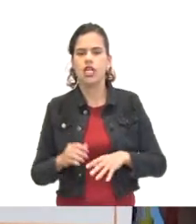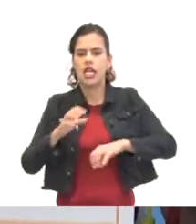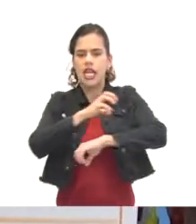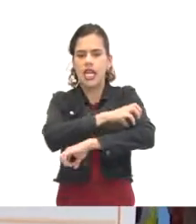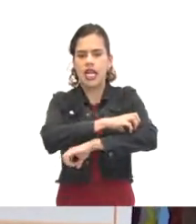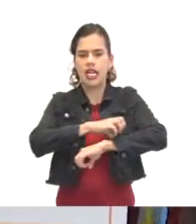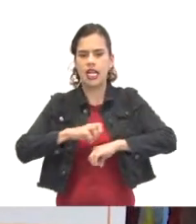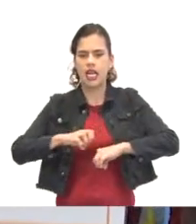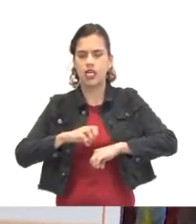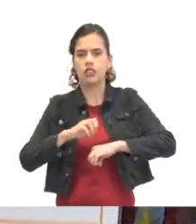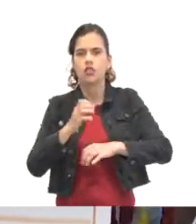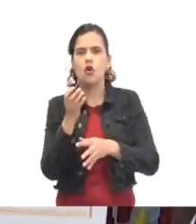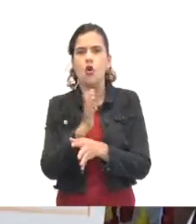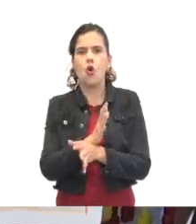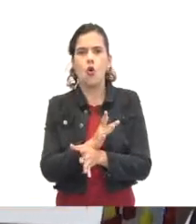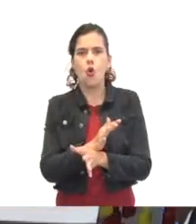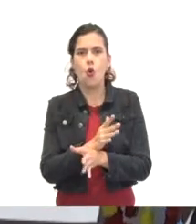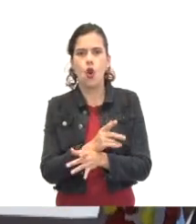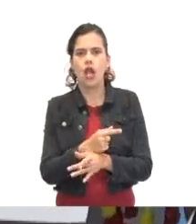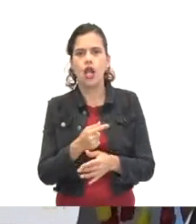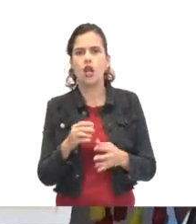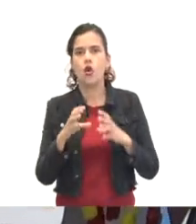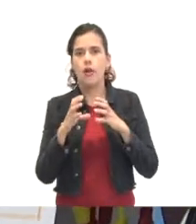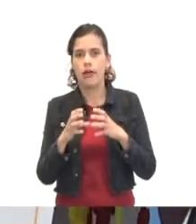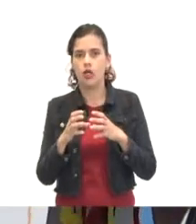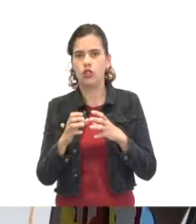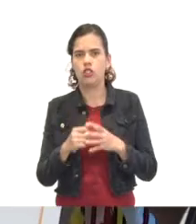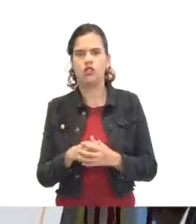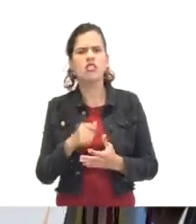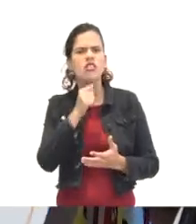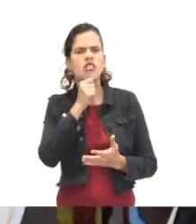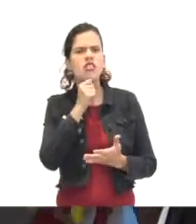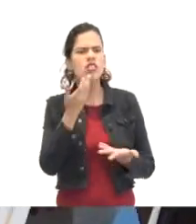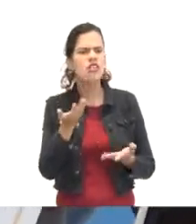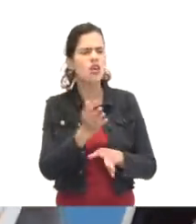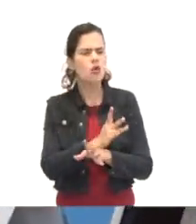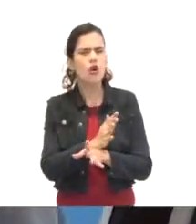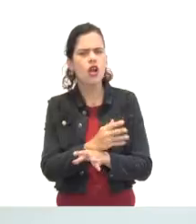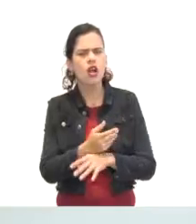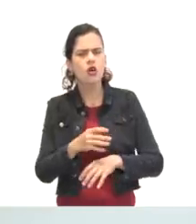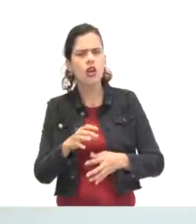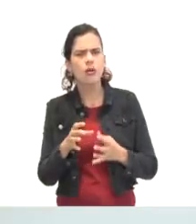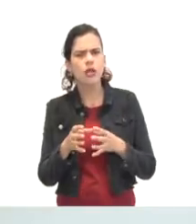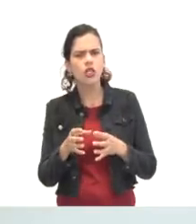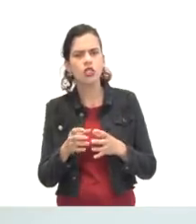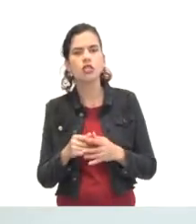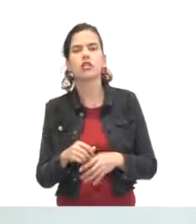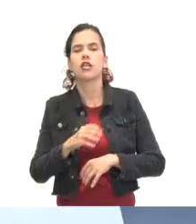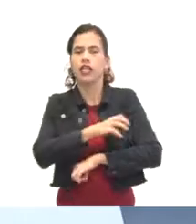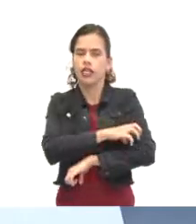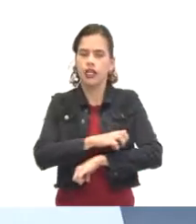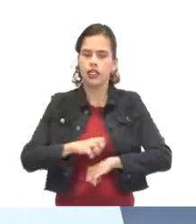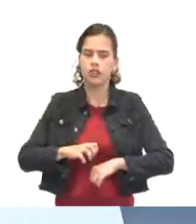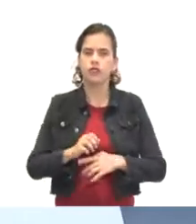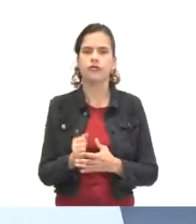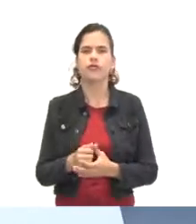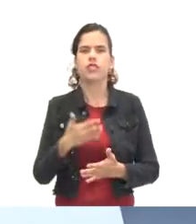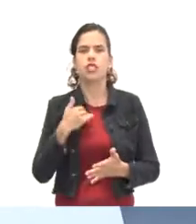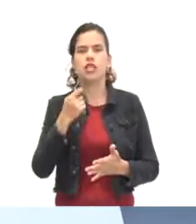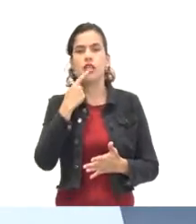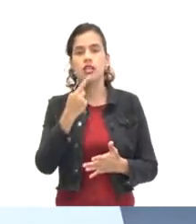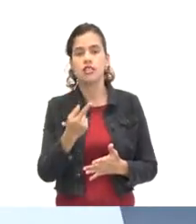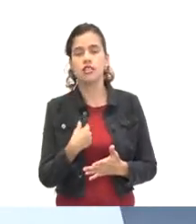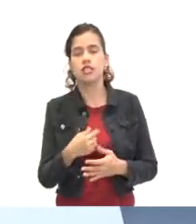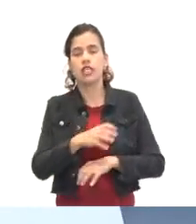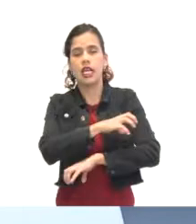el gato juega con la pelota. ¿Quién juega con la pelota? El gato. Es decir, que el